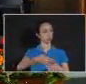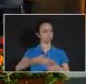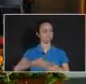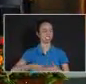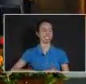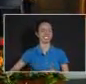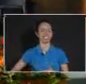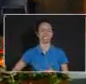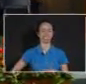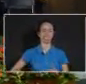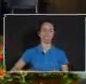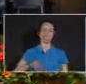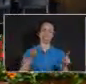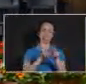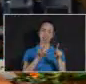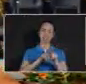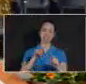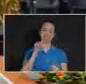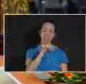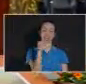azufre.